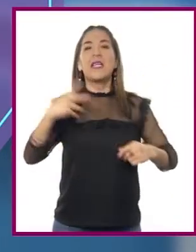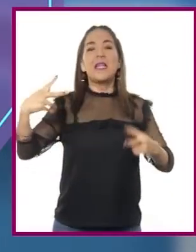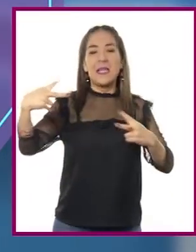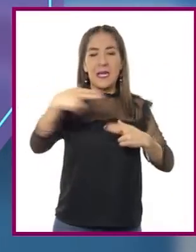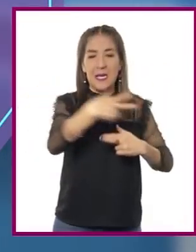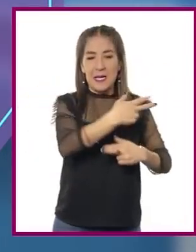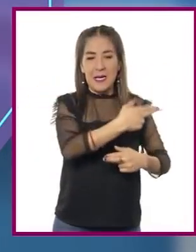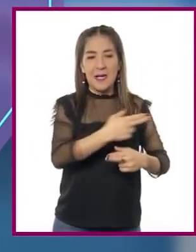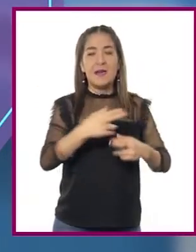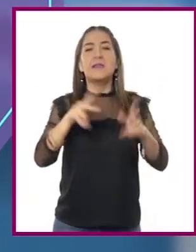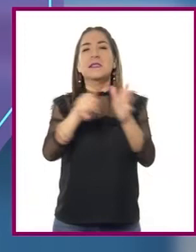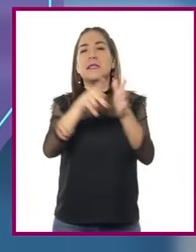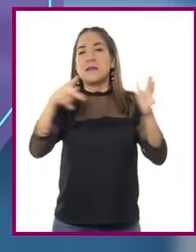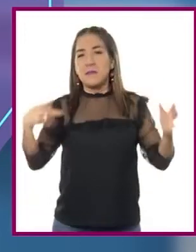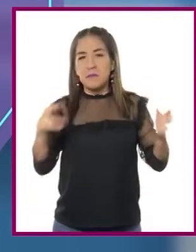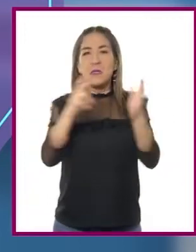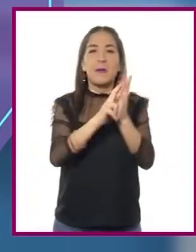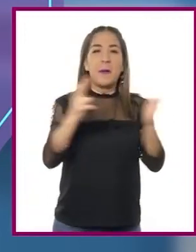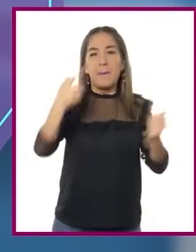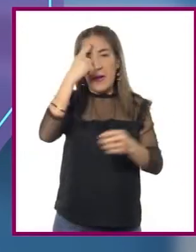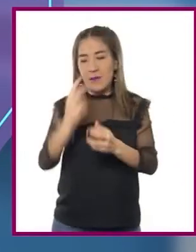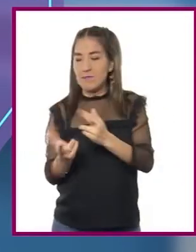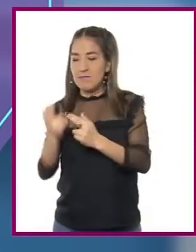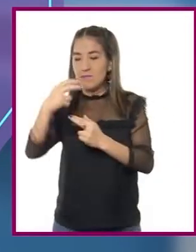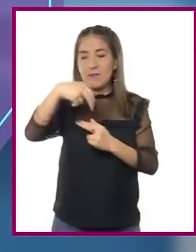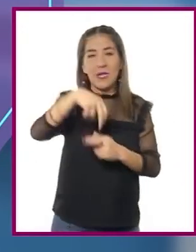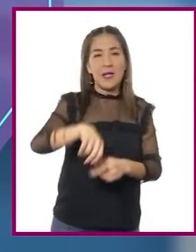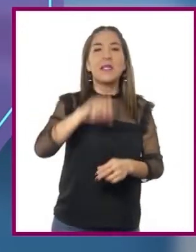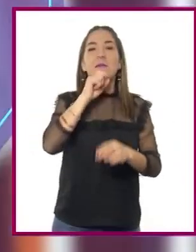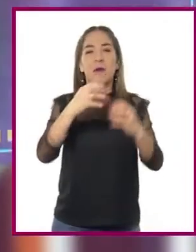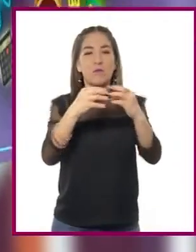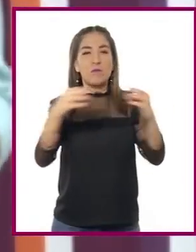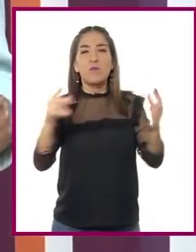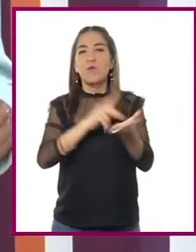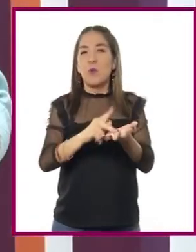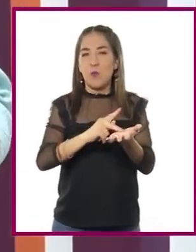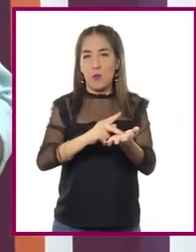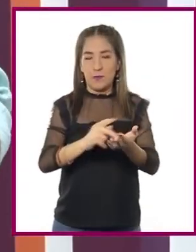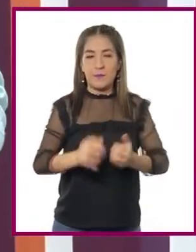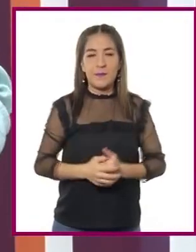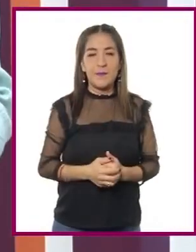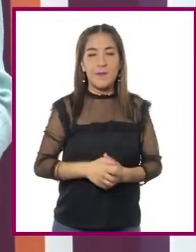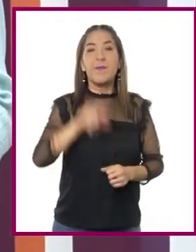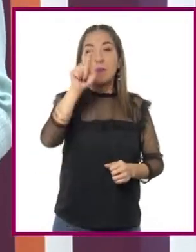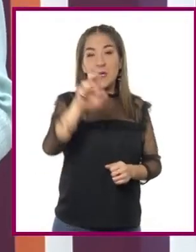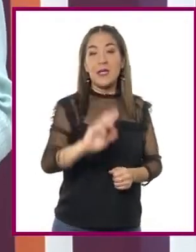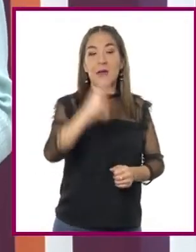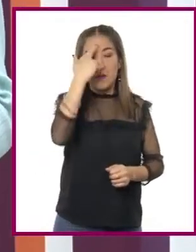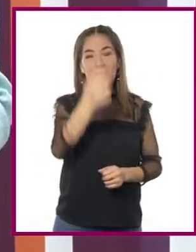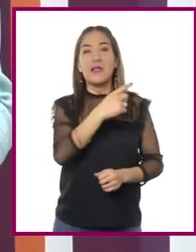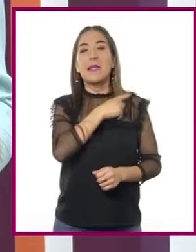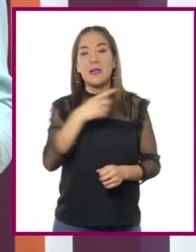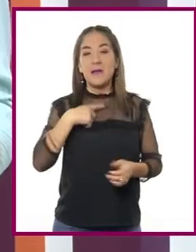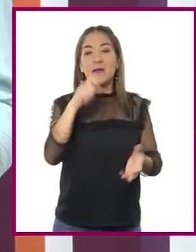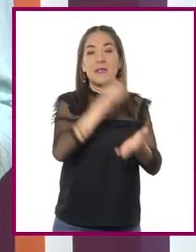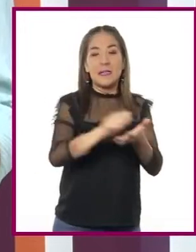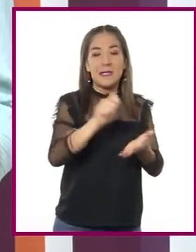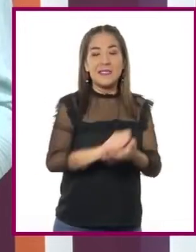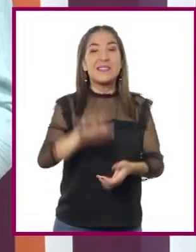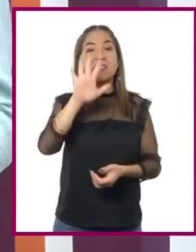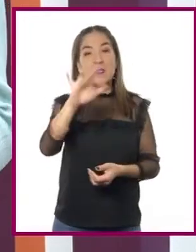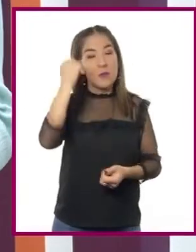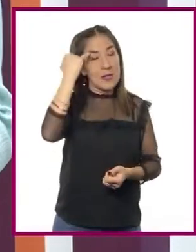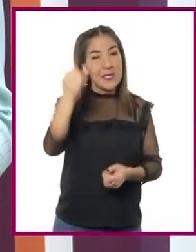alguna revista o periódicos para recortar y plumones. Recuerden anotar por lo menos 5